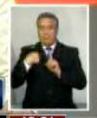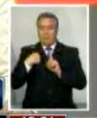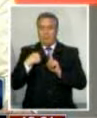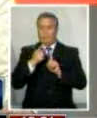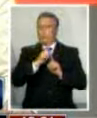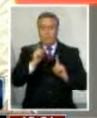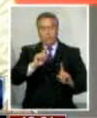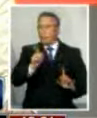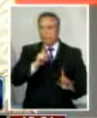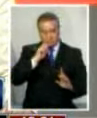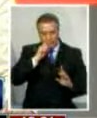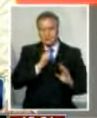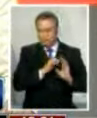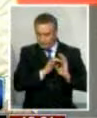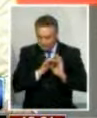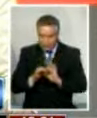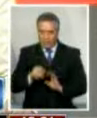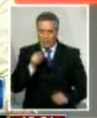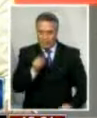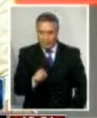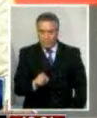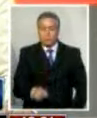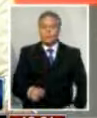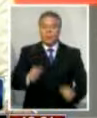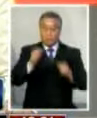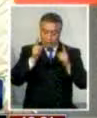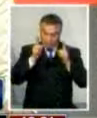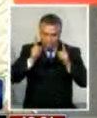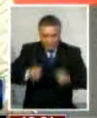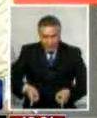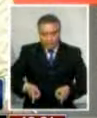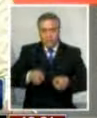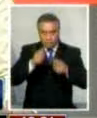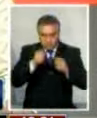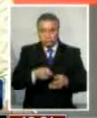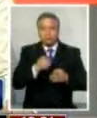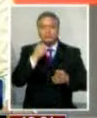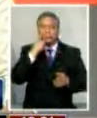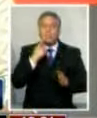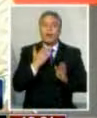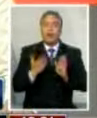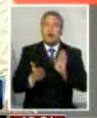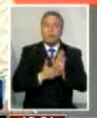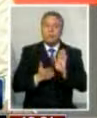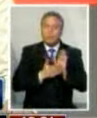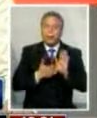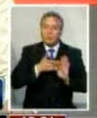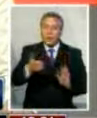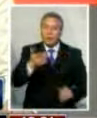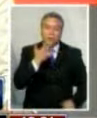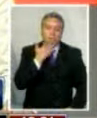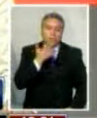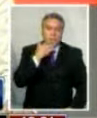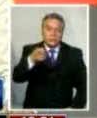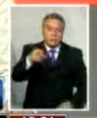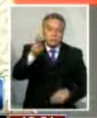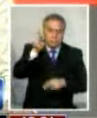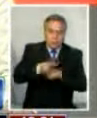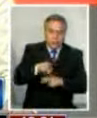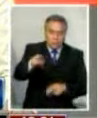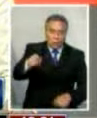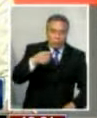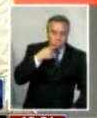que efectivamente se debe dar la posibilidad de comprobar la veracidad del testimonio